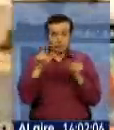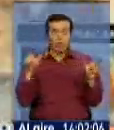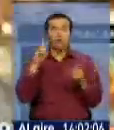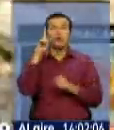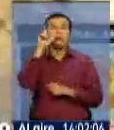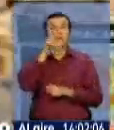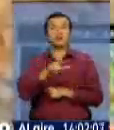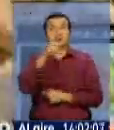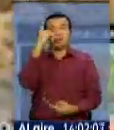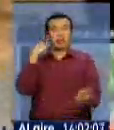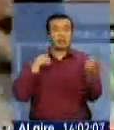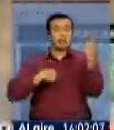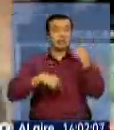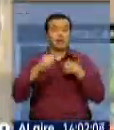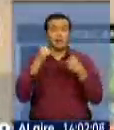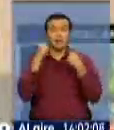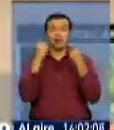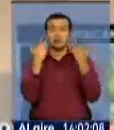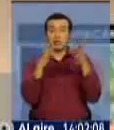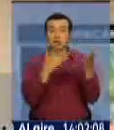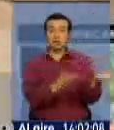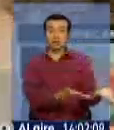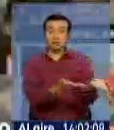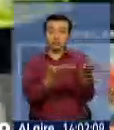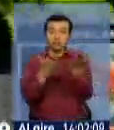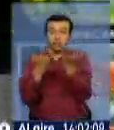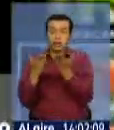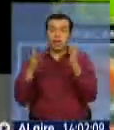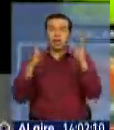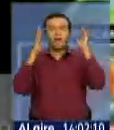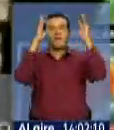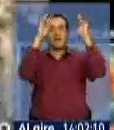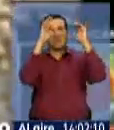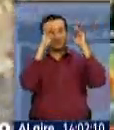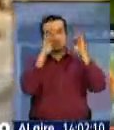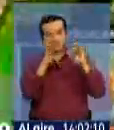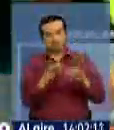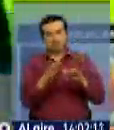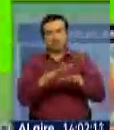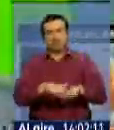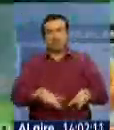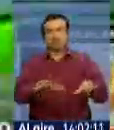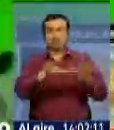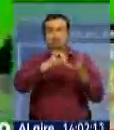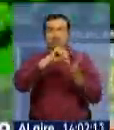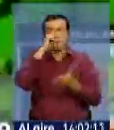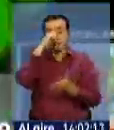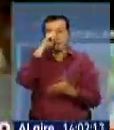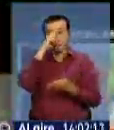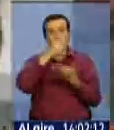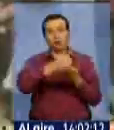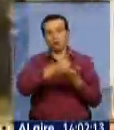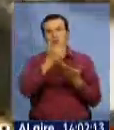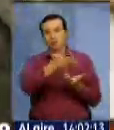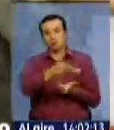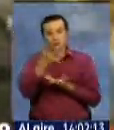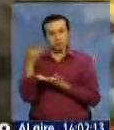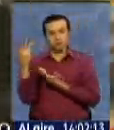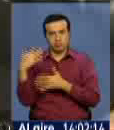persona con heridas graves también fue rescatada de los escombros de un edificio del barrio Colonia del Valle de la Ciudad de México.